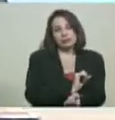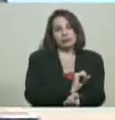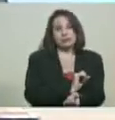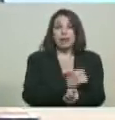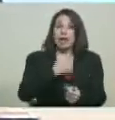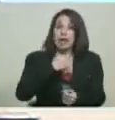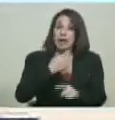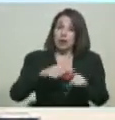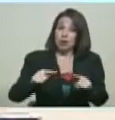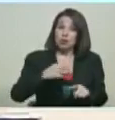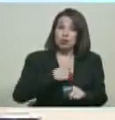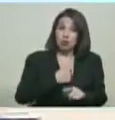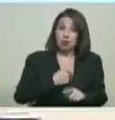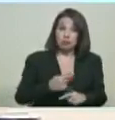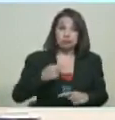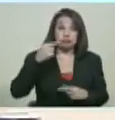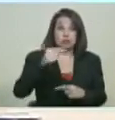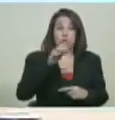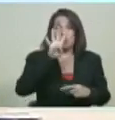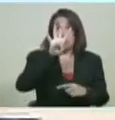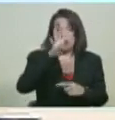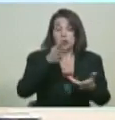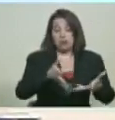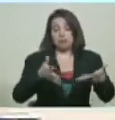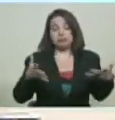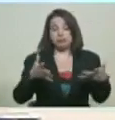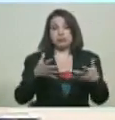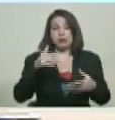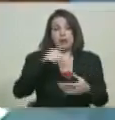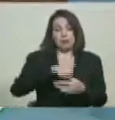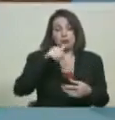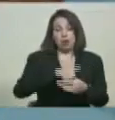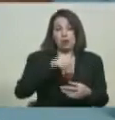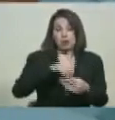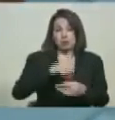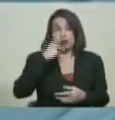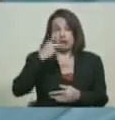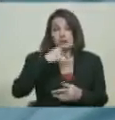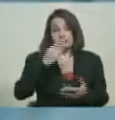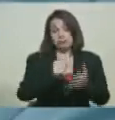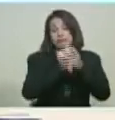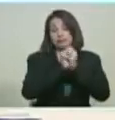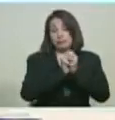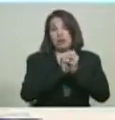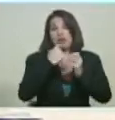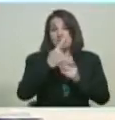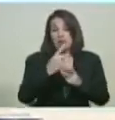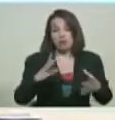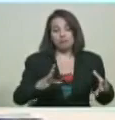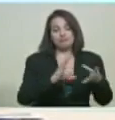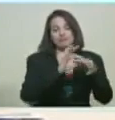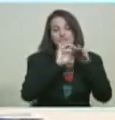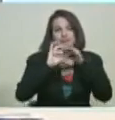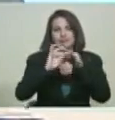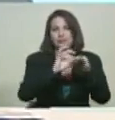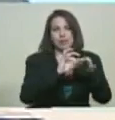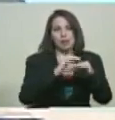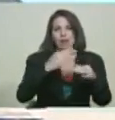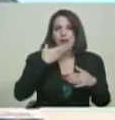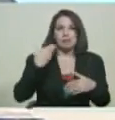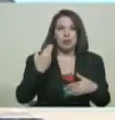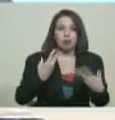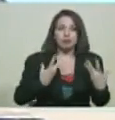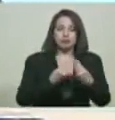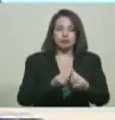con cuatro victorias en la mano aquí digo vamos al reencuentro vamos a la reconciliación